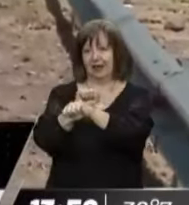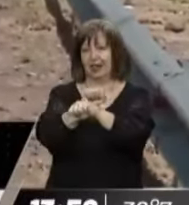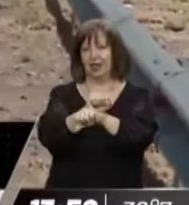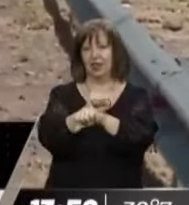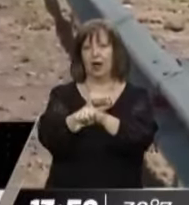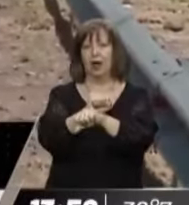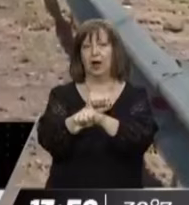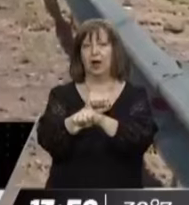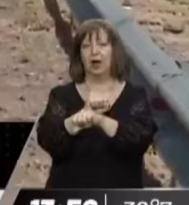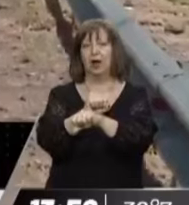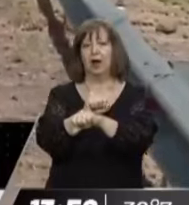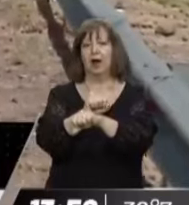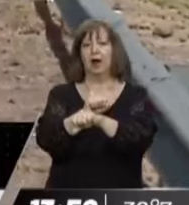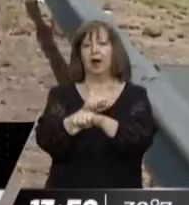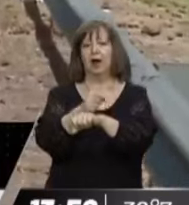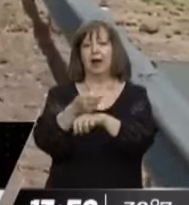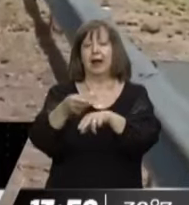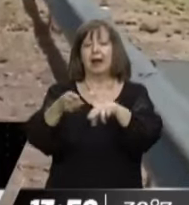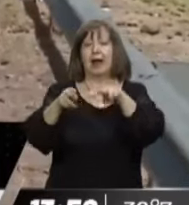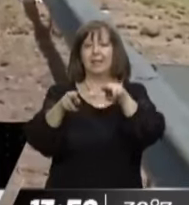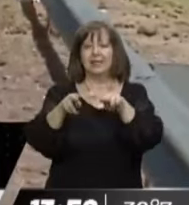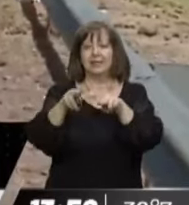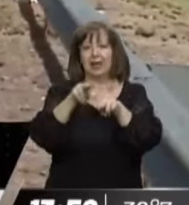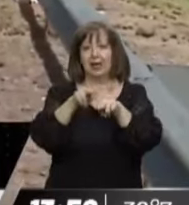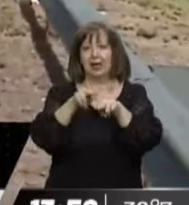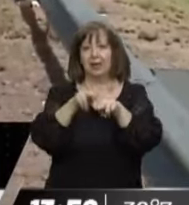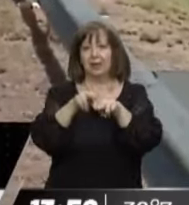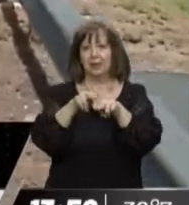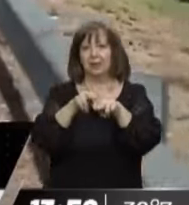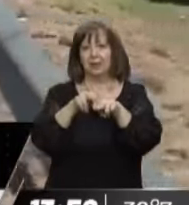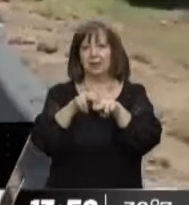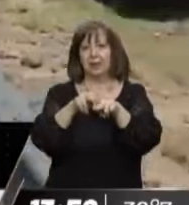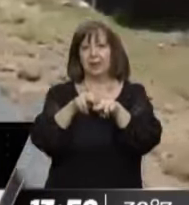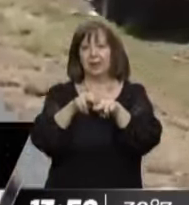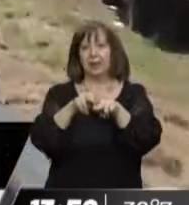están subiendo en una camilla y lo van a trasladar justamente a algún hospital.